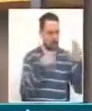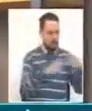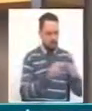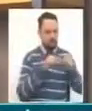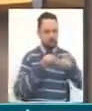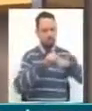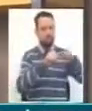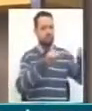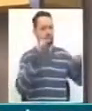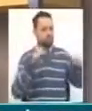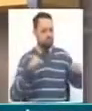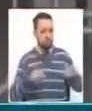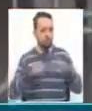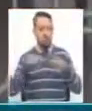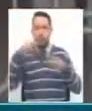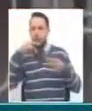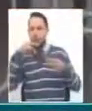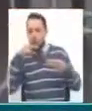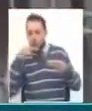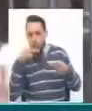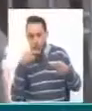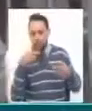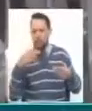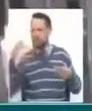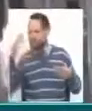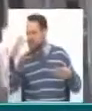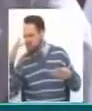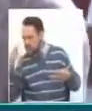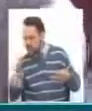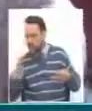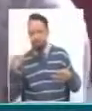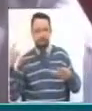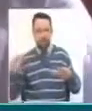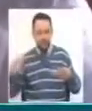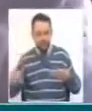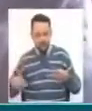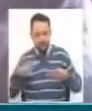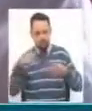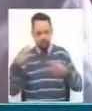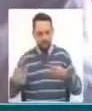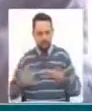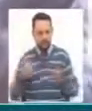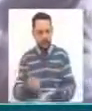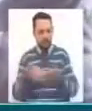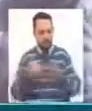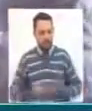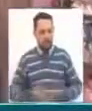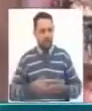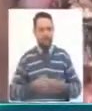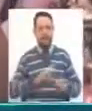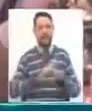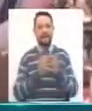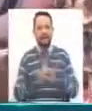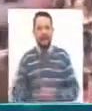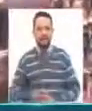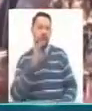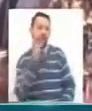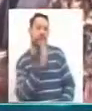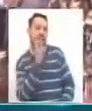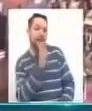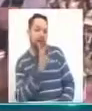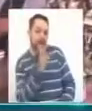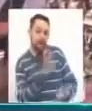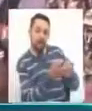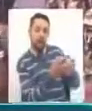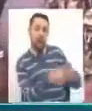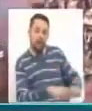comercializa, seguida de la roja y la negra. Su sabor varía, pero lo mejor es que reemplaza la carne, los huevos y los lácteos, y se